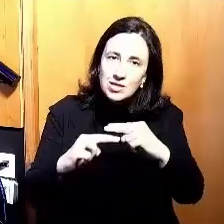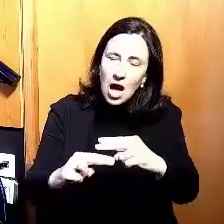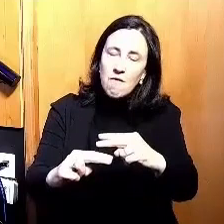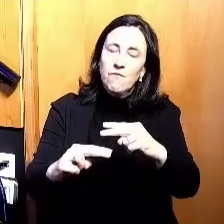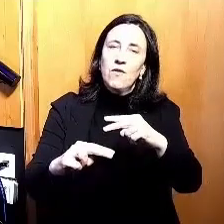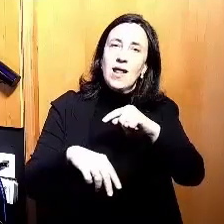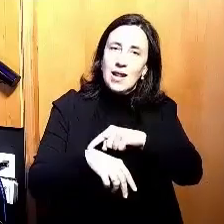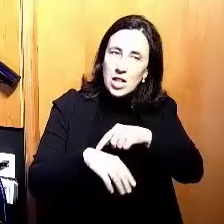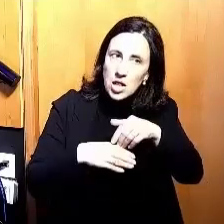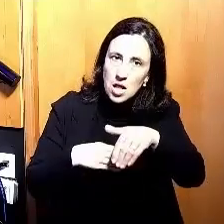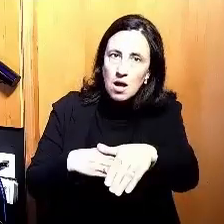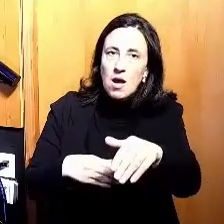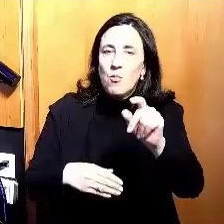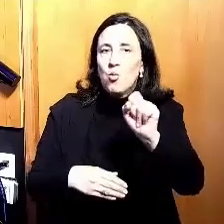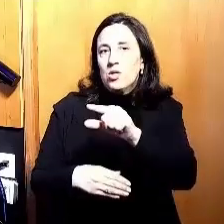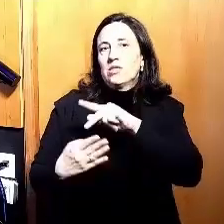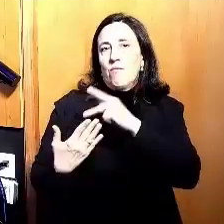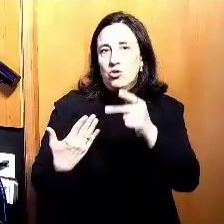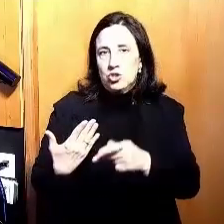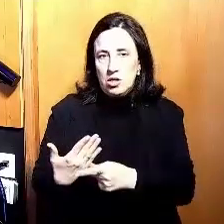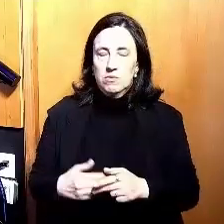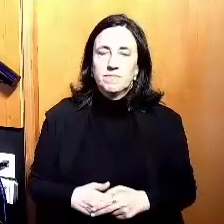sustentável esses projetos.